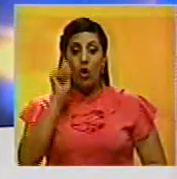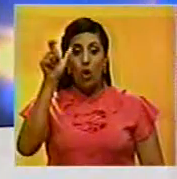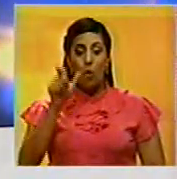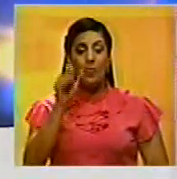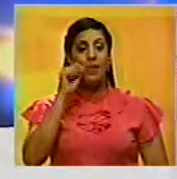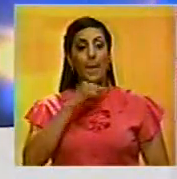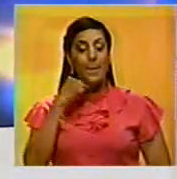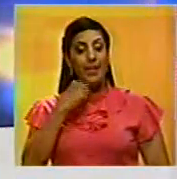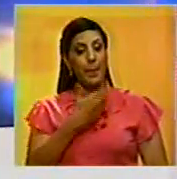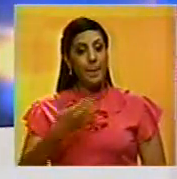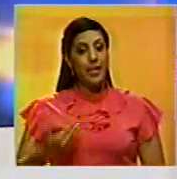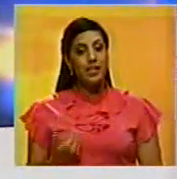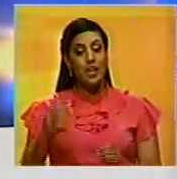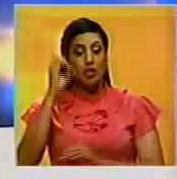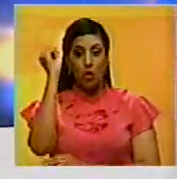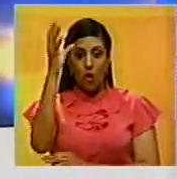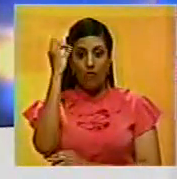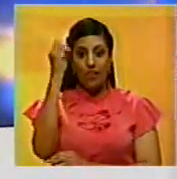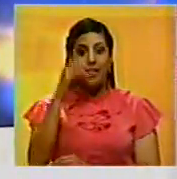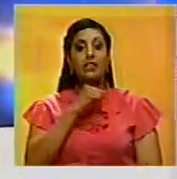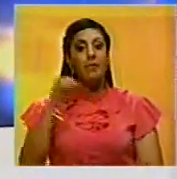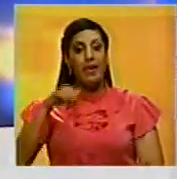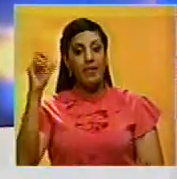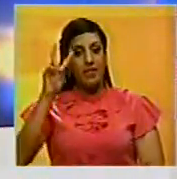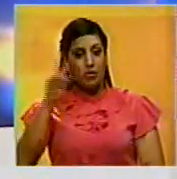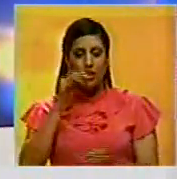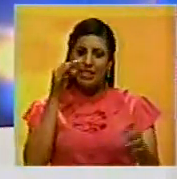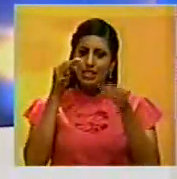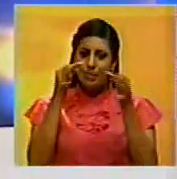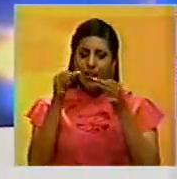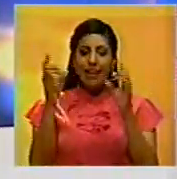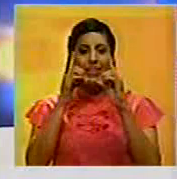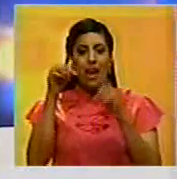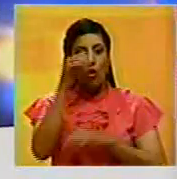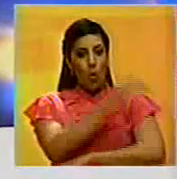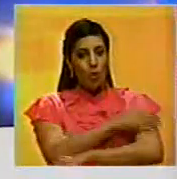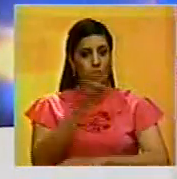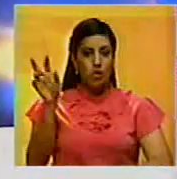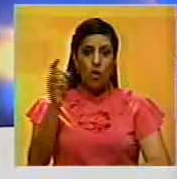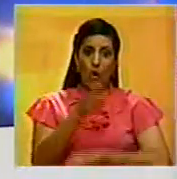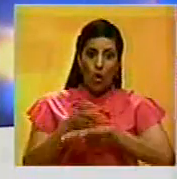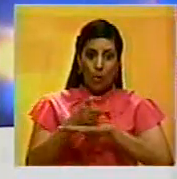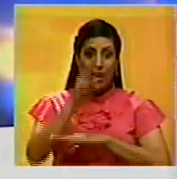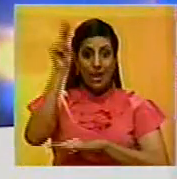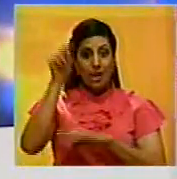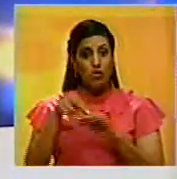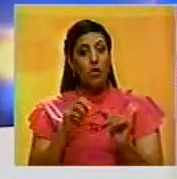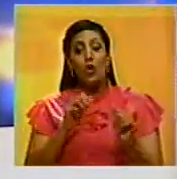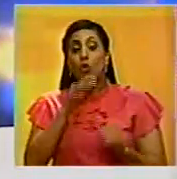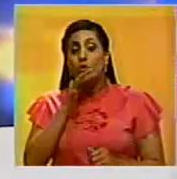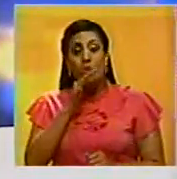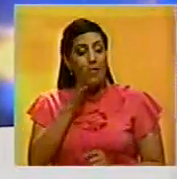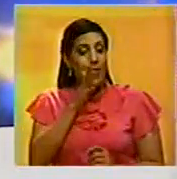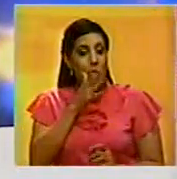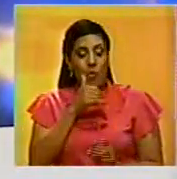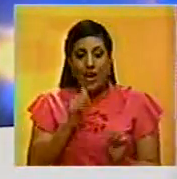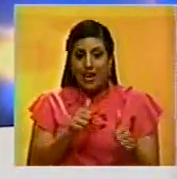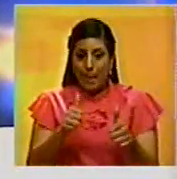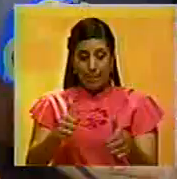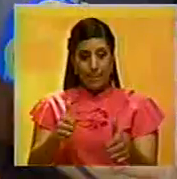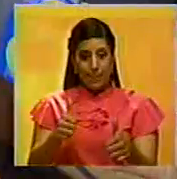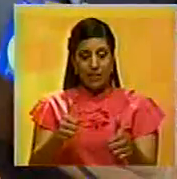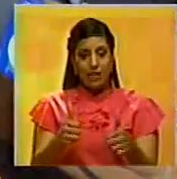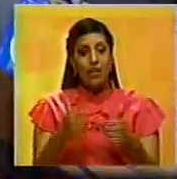Monseñor Diego Padrón, presidente de la Conferencia Episcopal Venezolana, expresó que el diálogo entre la oposición y el gobierno nacional aún no ha